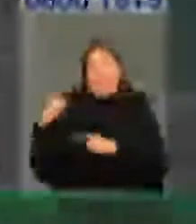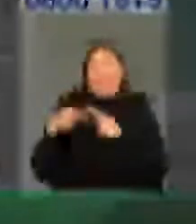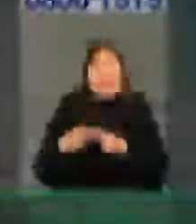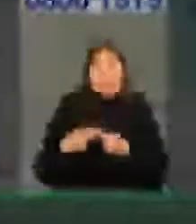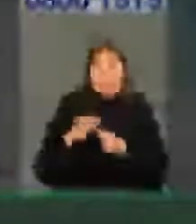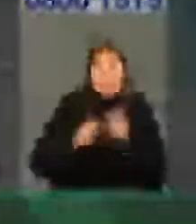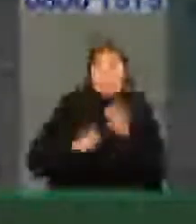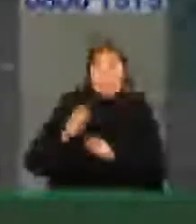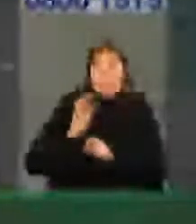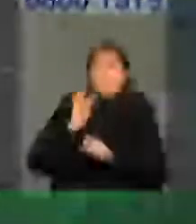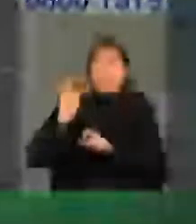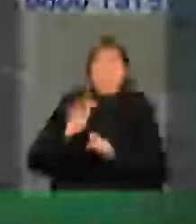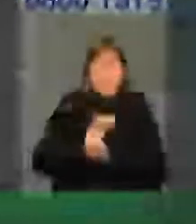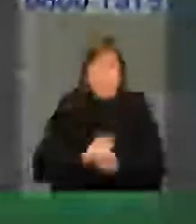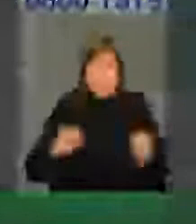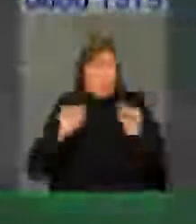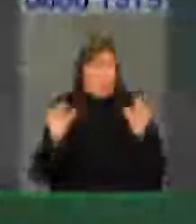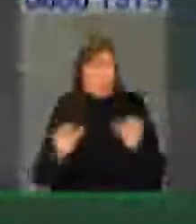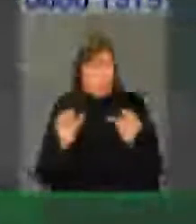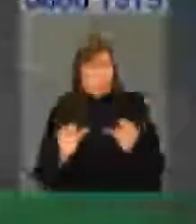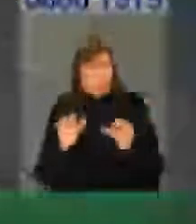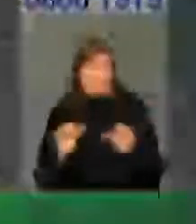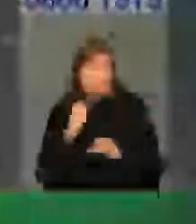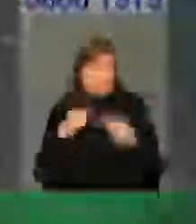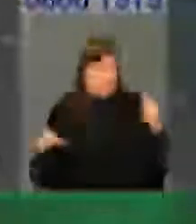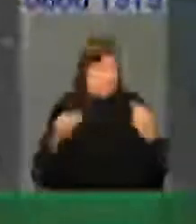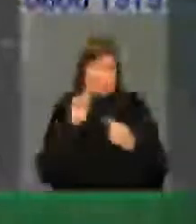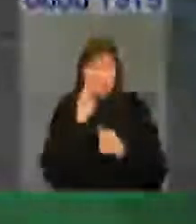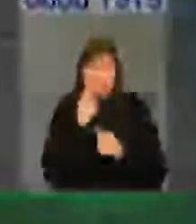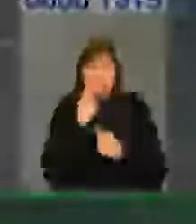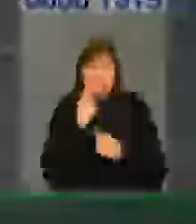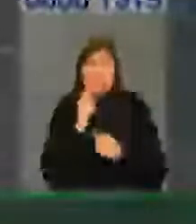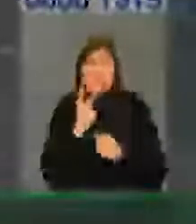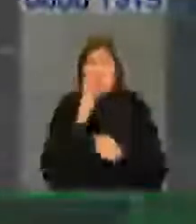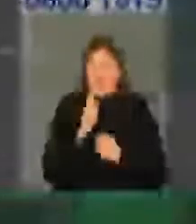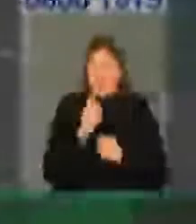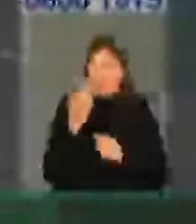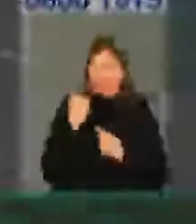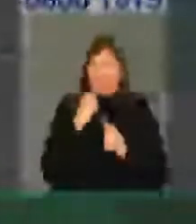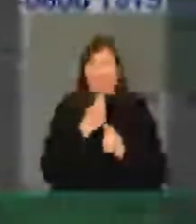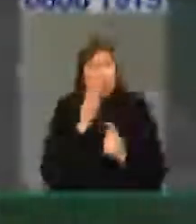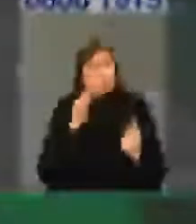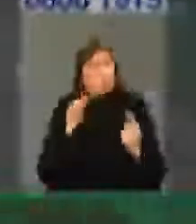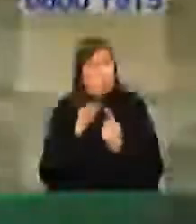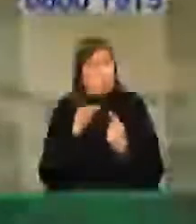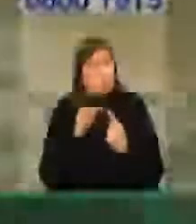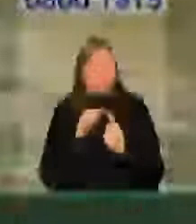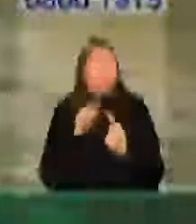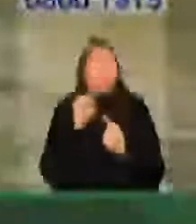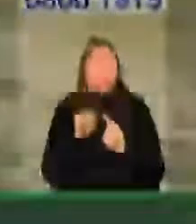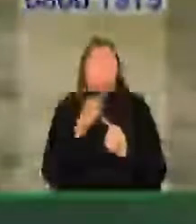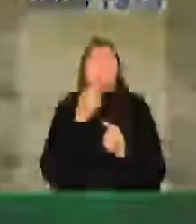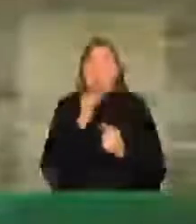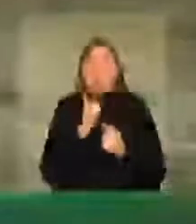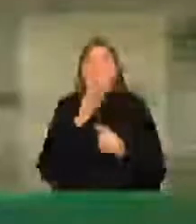hacer cosas increíbles allí. Bezos, de 57 años, fundó Blue Origin en el 2000 con el objetivo de algún día construir colonias espaciales